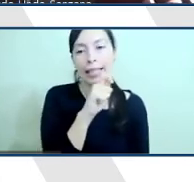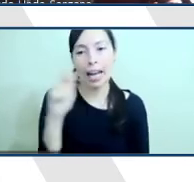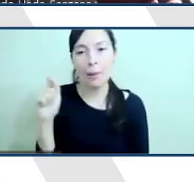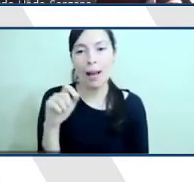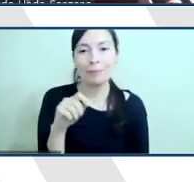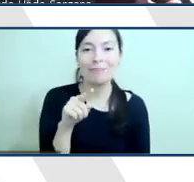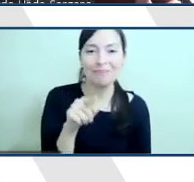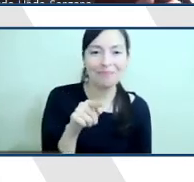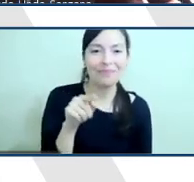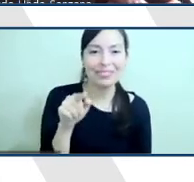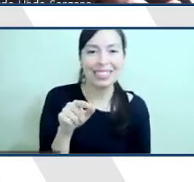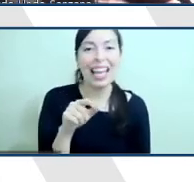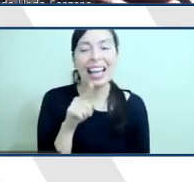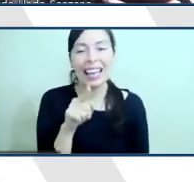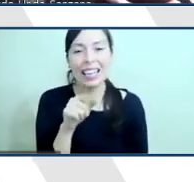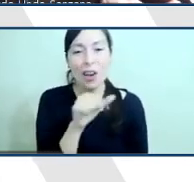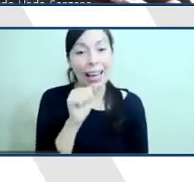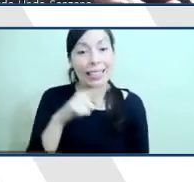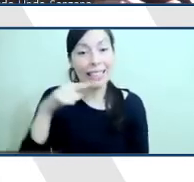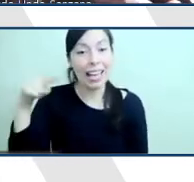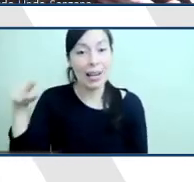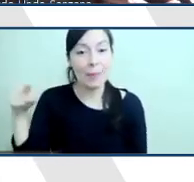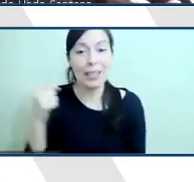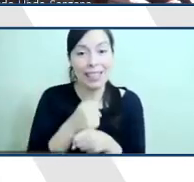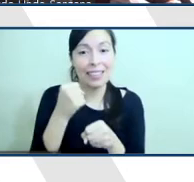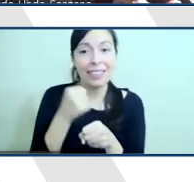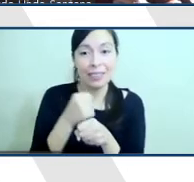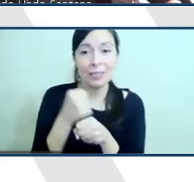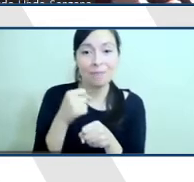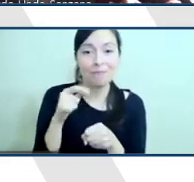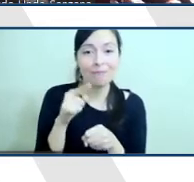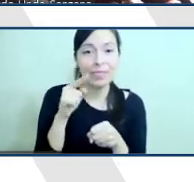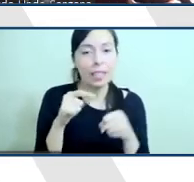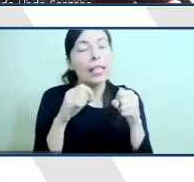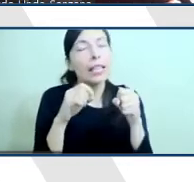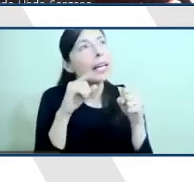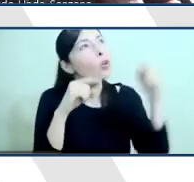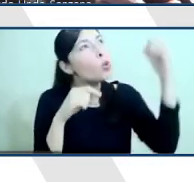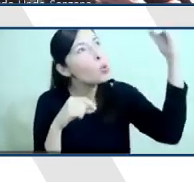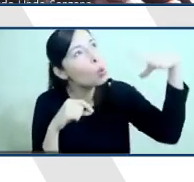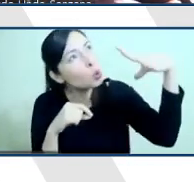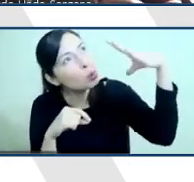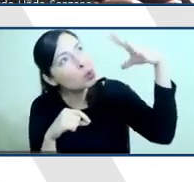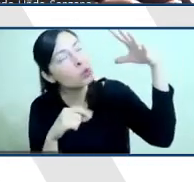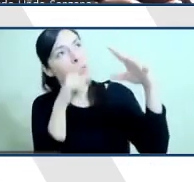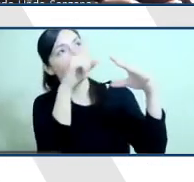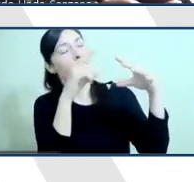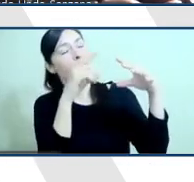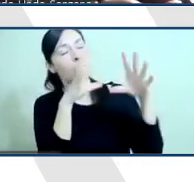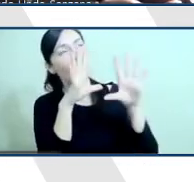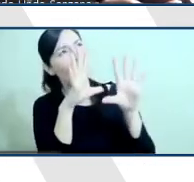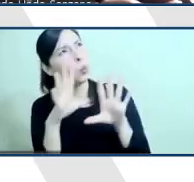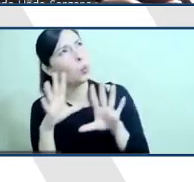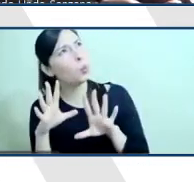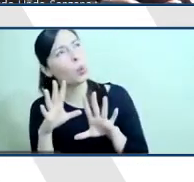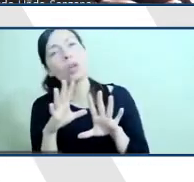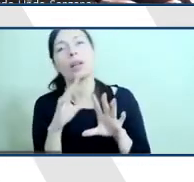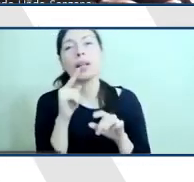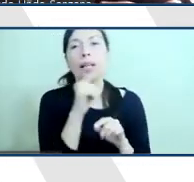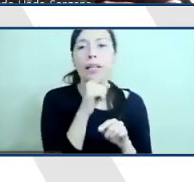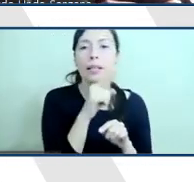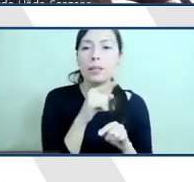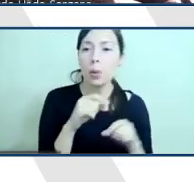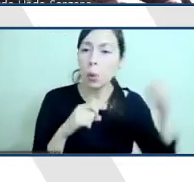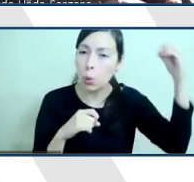Tanto nos interesa la contaminación lumínica que están introduciendo estos satélites, lo cual es un fenómeno nuevo, como sus posibles usos